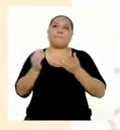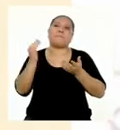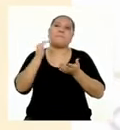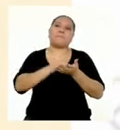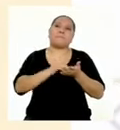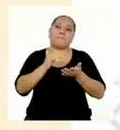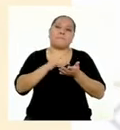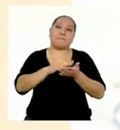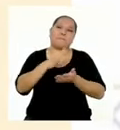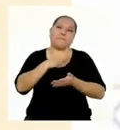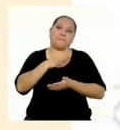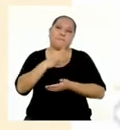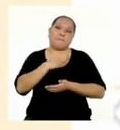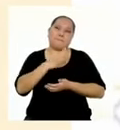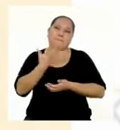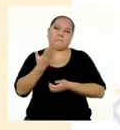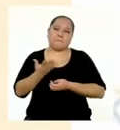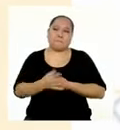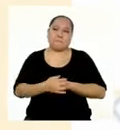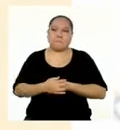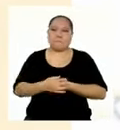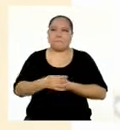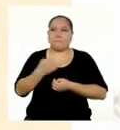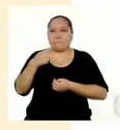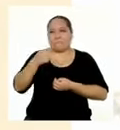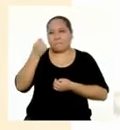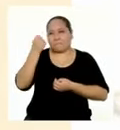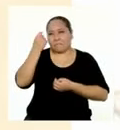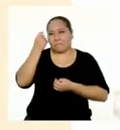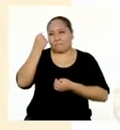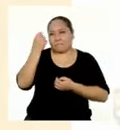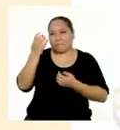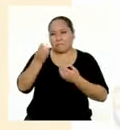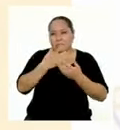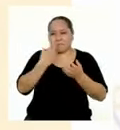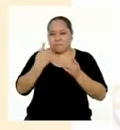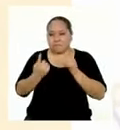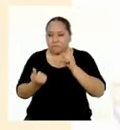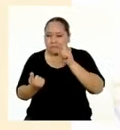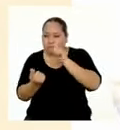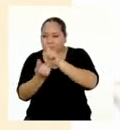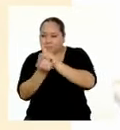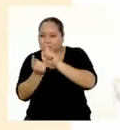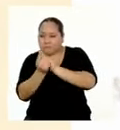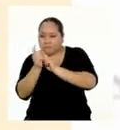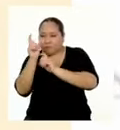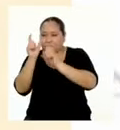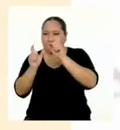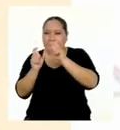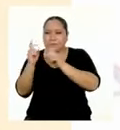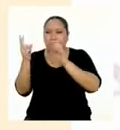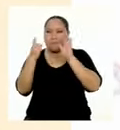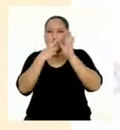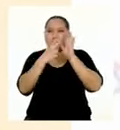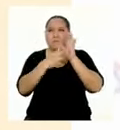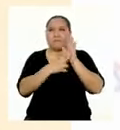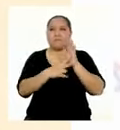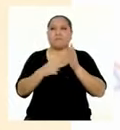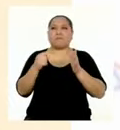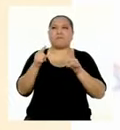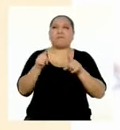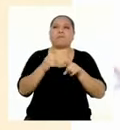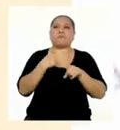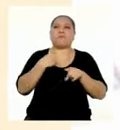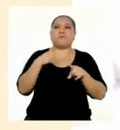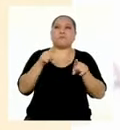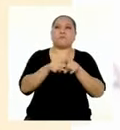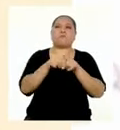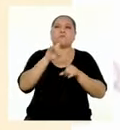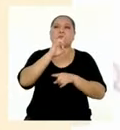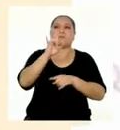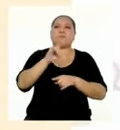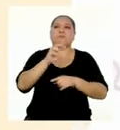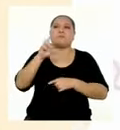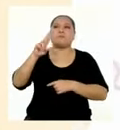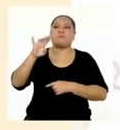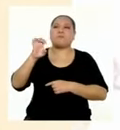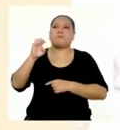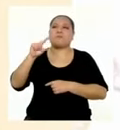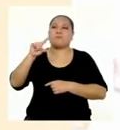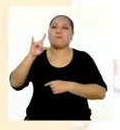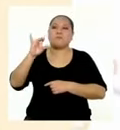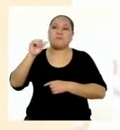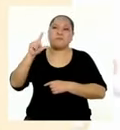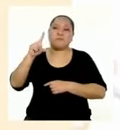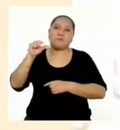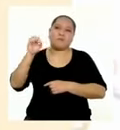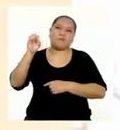registro más formal por otras que sean más comprensibles y cercanas a mi destinatario. También repetí regulación 2 veces. Y